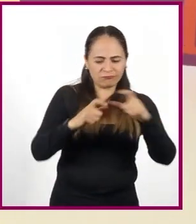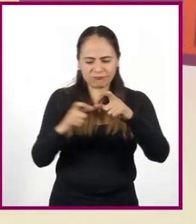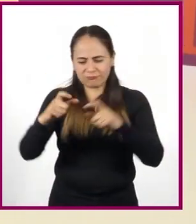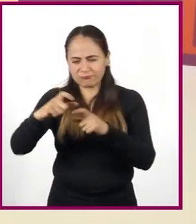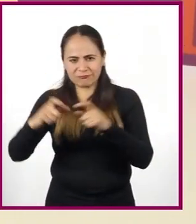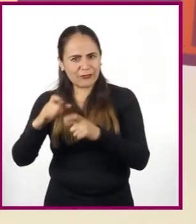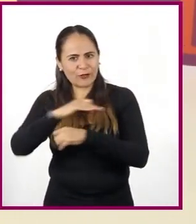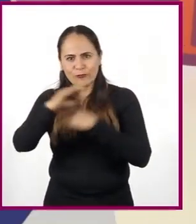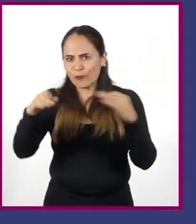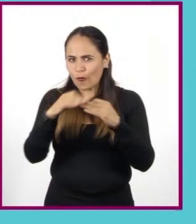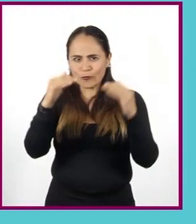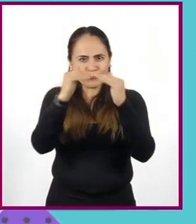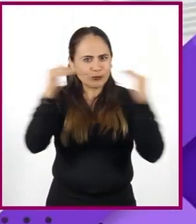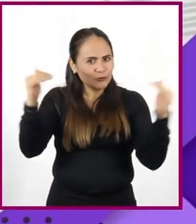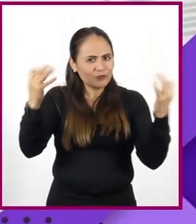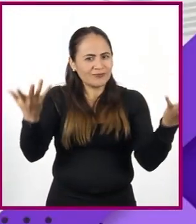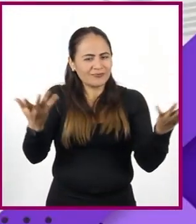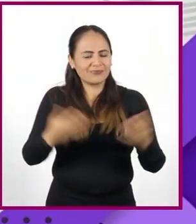ello requerimos